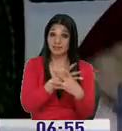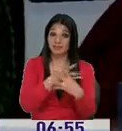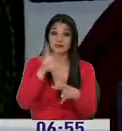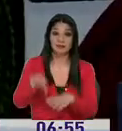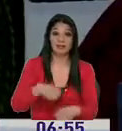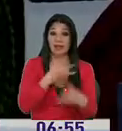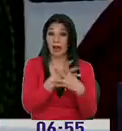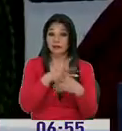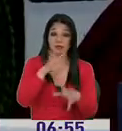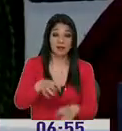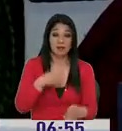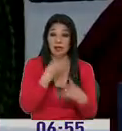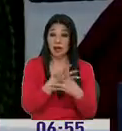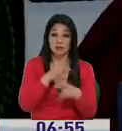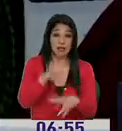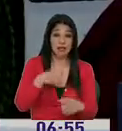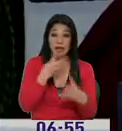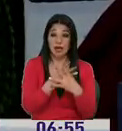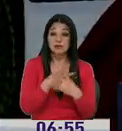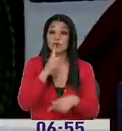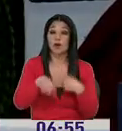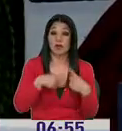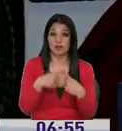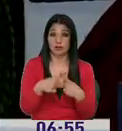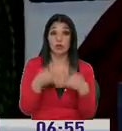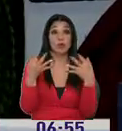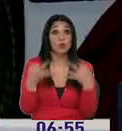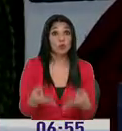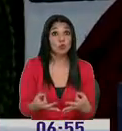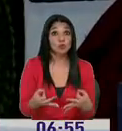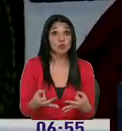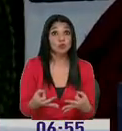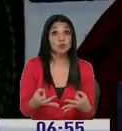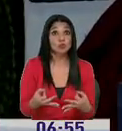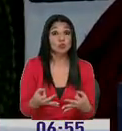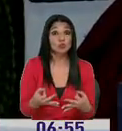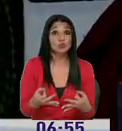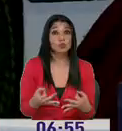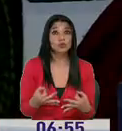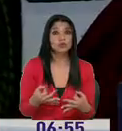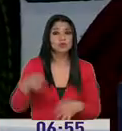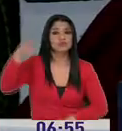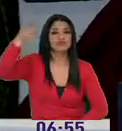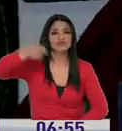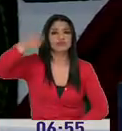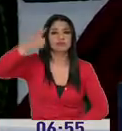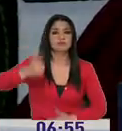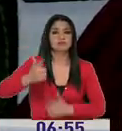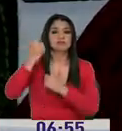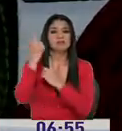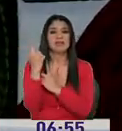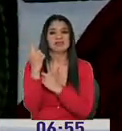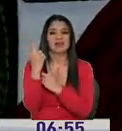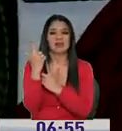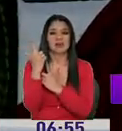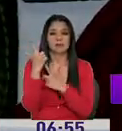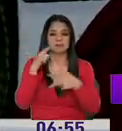se dieron simplemente a la dictadura militar en el triunvirato